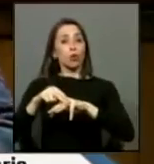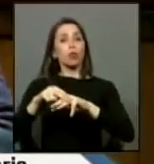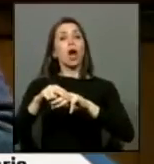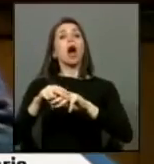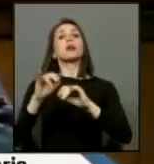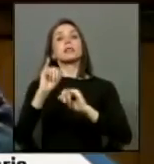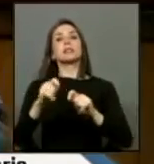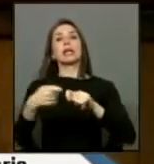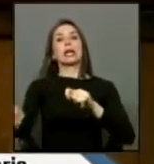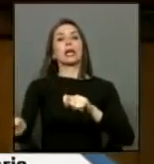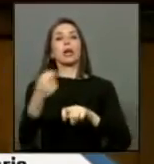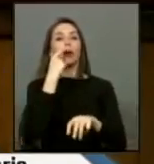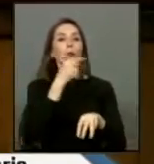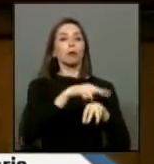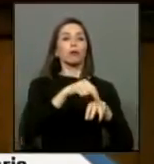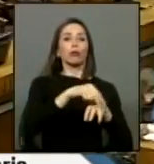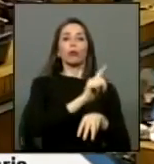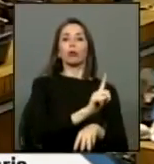Esto es que puedo informar a la sala.